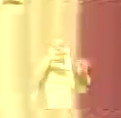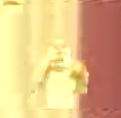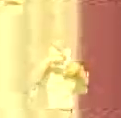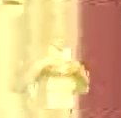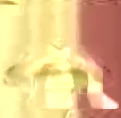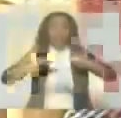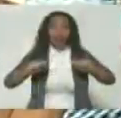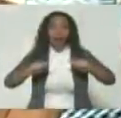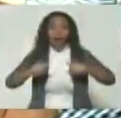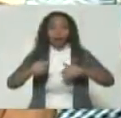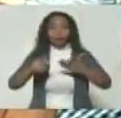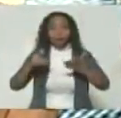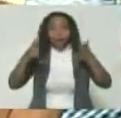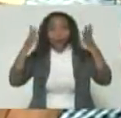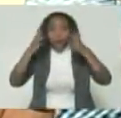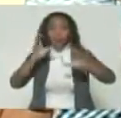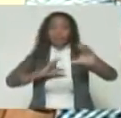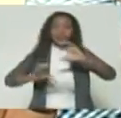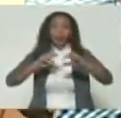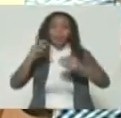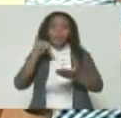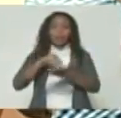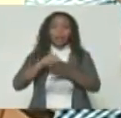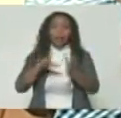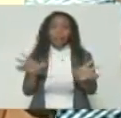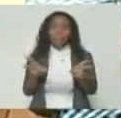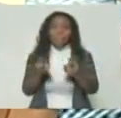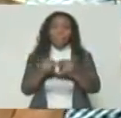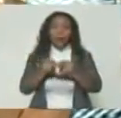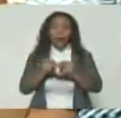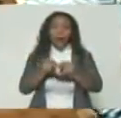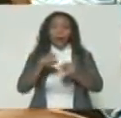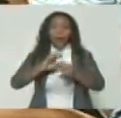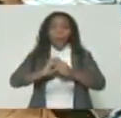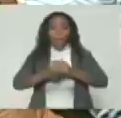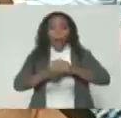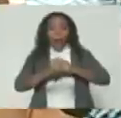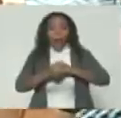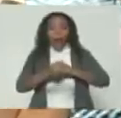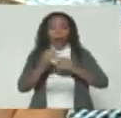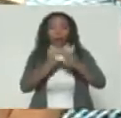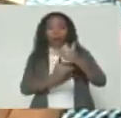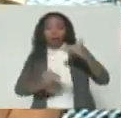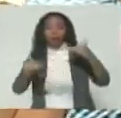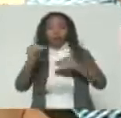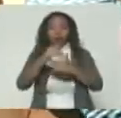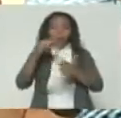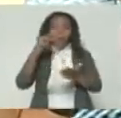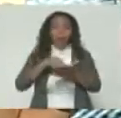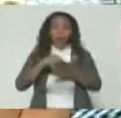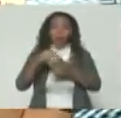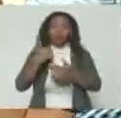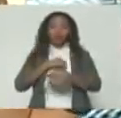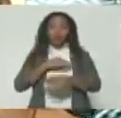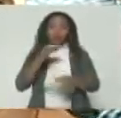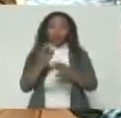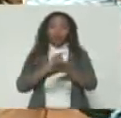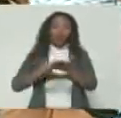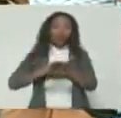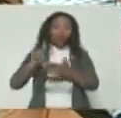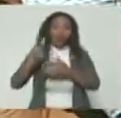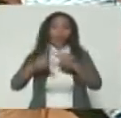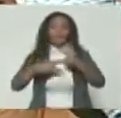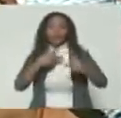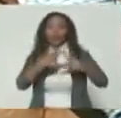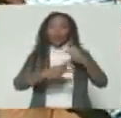de Miranda, logramos adaptar la semilla de papa de Mocuchíe a los Altos Mirandinos y hemos recuperado toda esa producción de